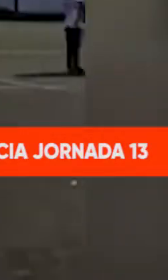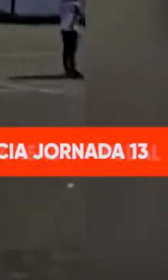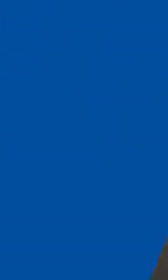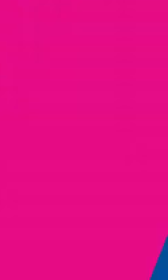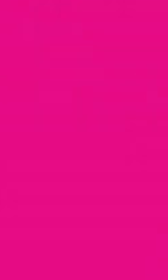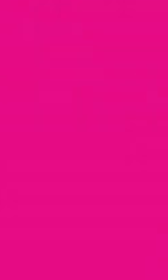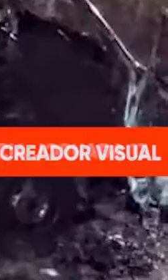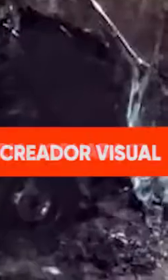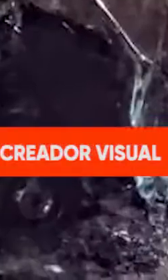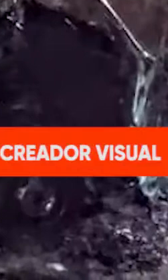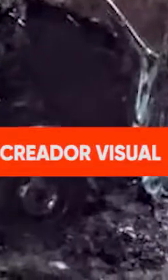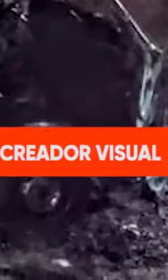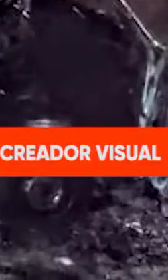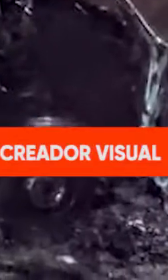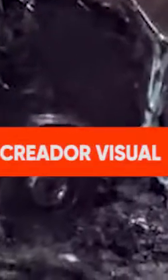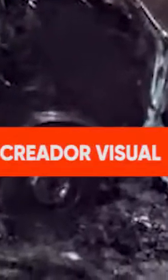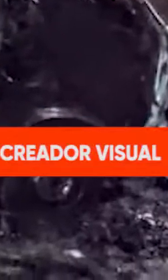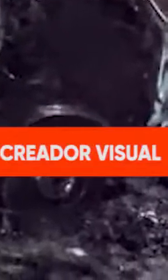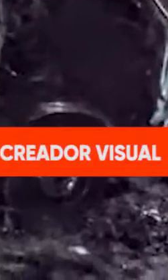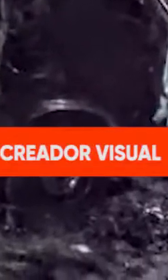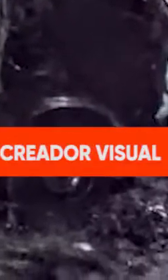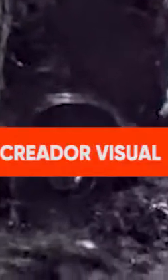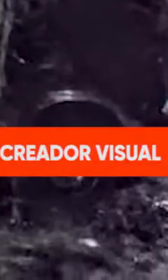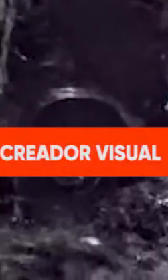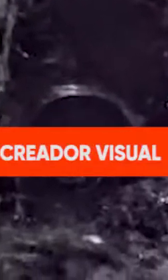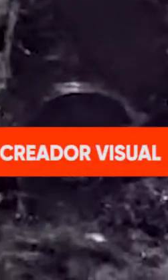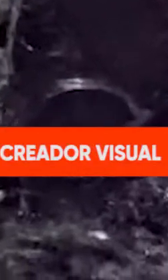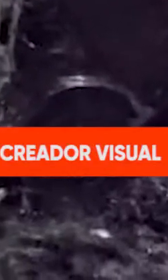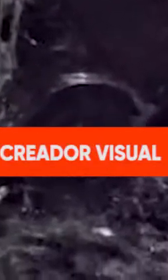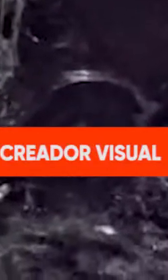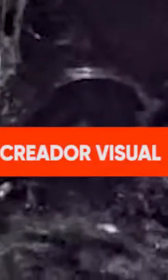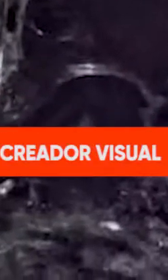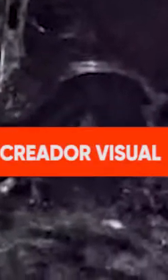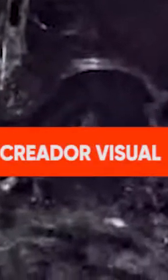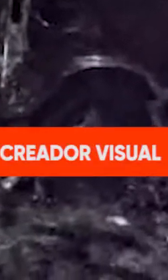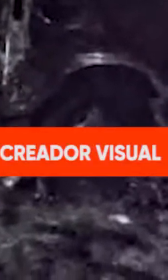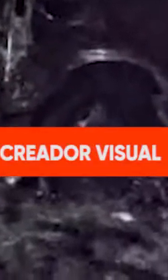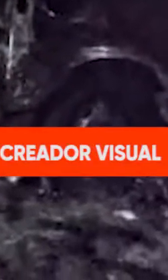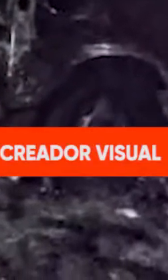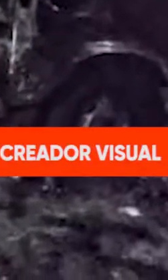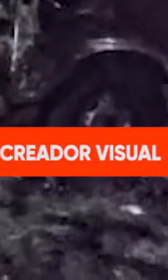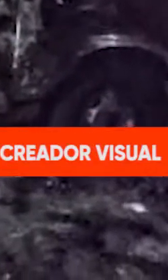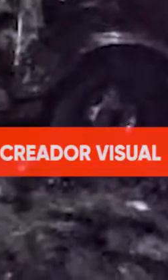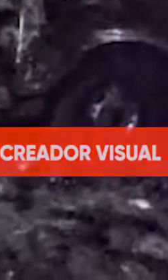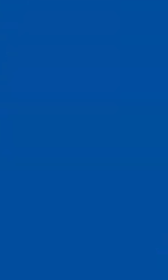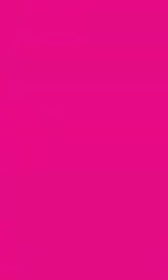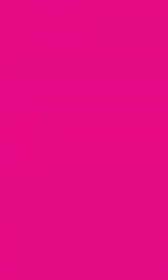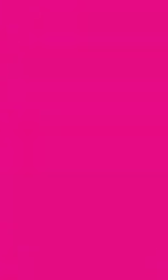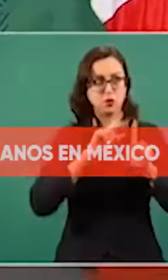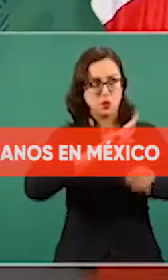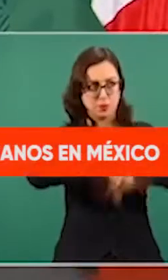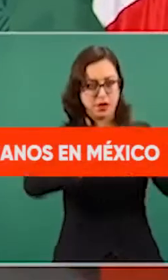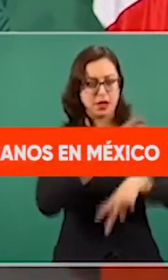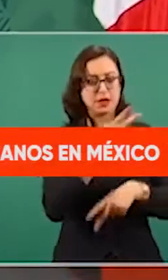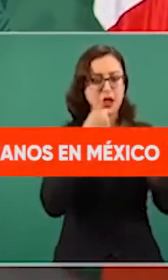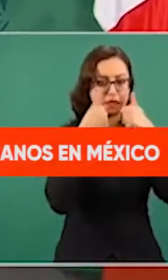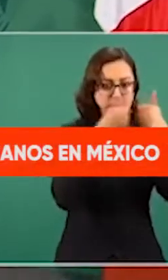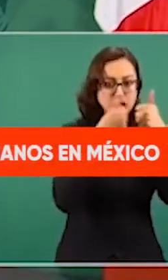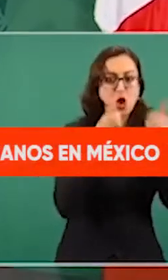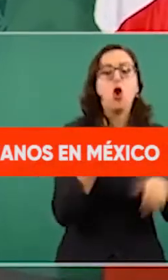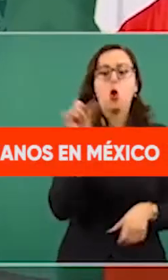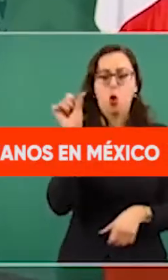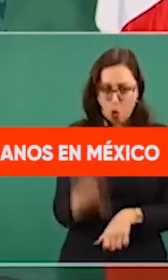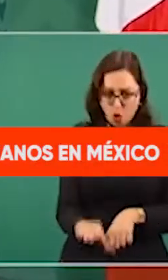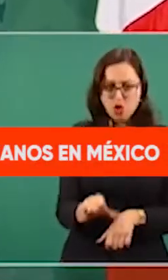Unicach. Queman vehículo del pintor Jorge Zamorano. Pide esclarecer los hechos. En la mañanera,